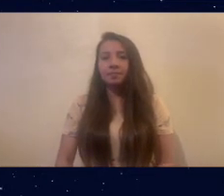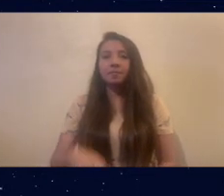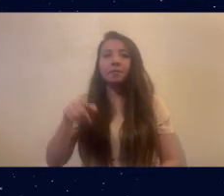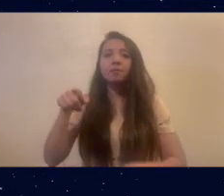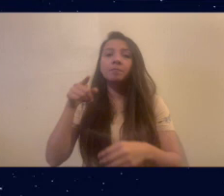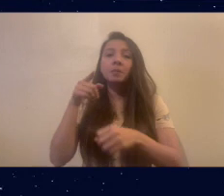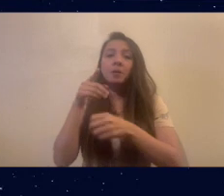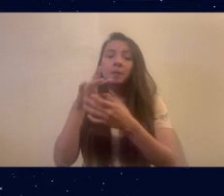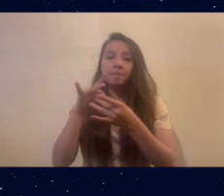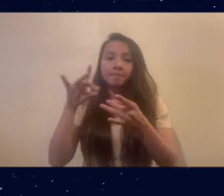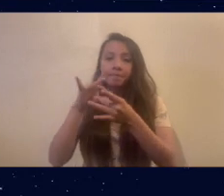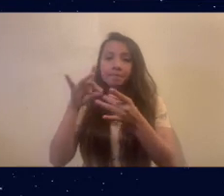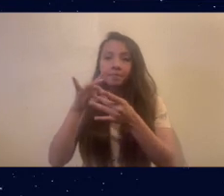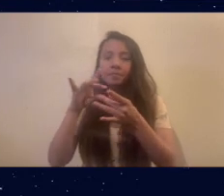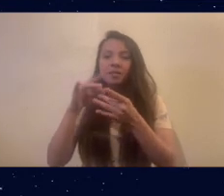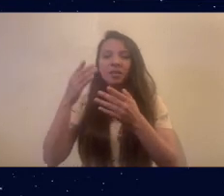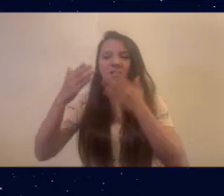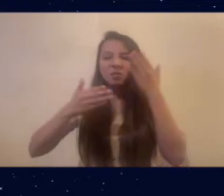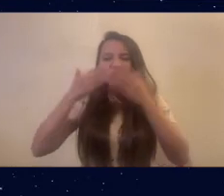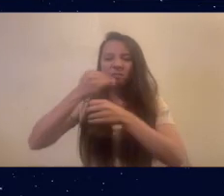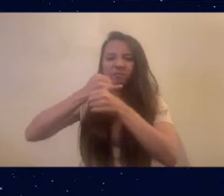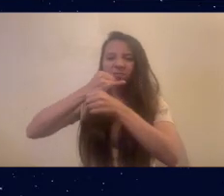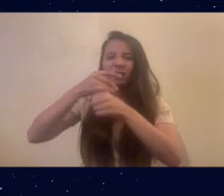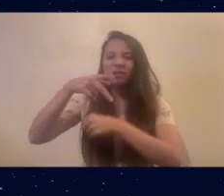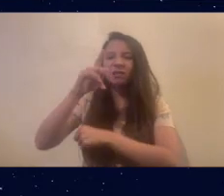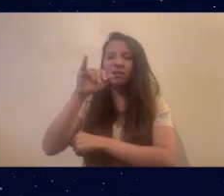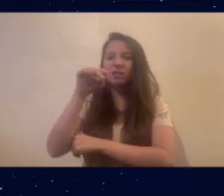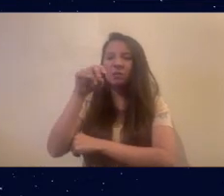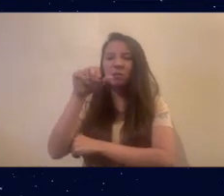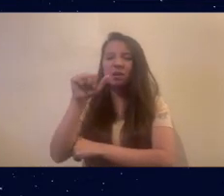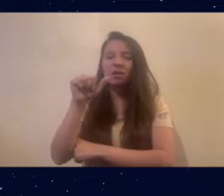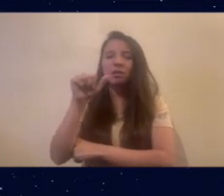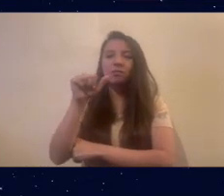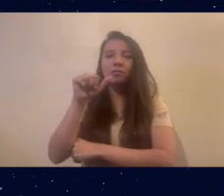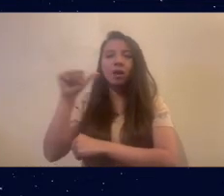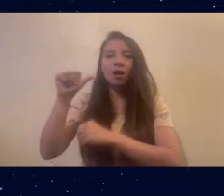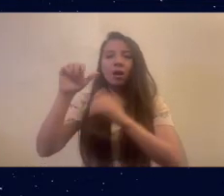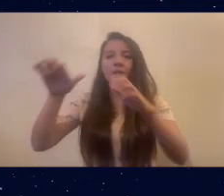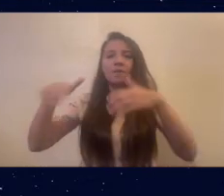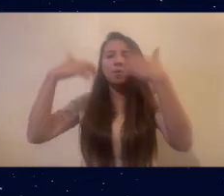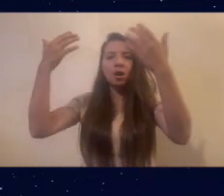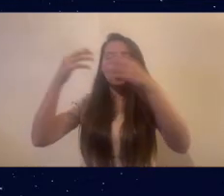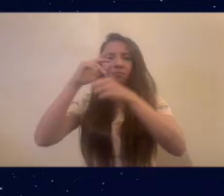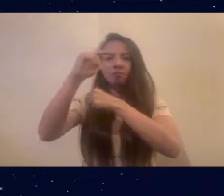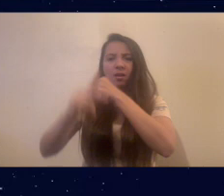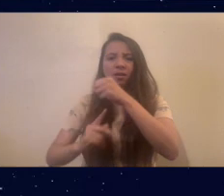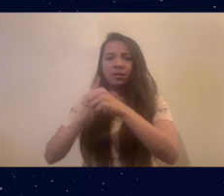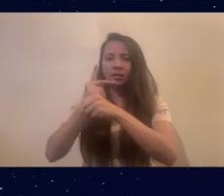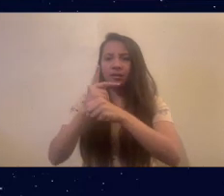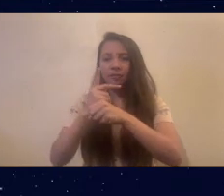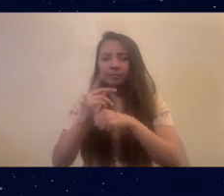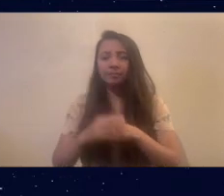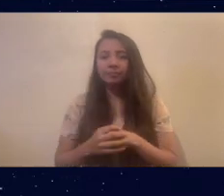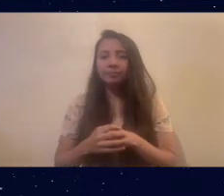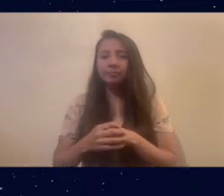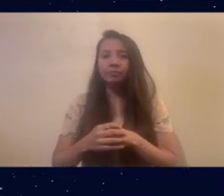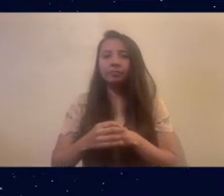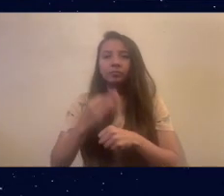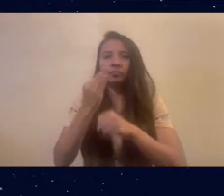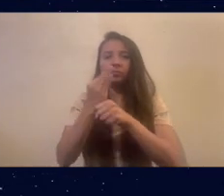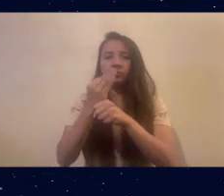Pero nos hablarán sobre estudios de aquenios de quinoa en condiciones exoplanetarias. A